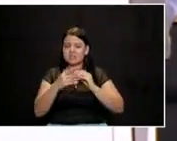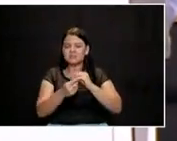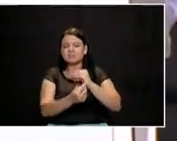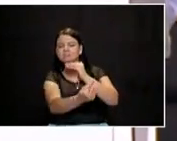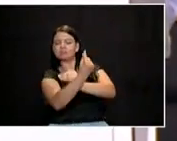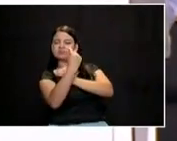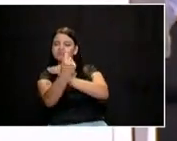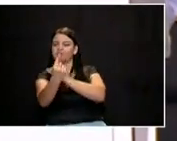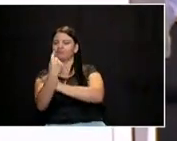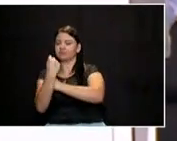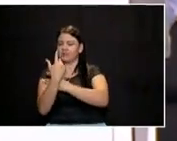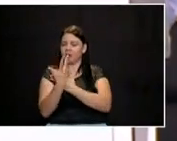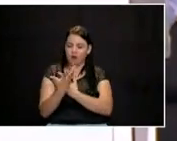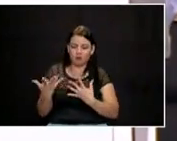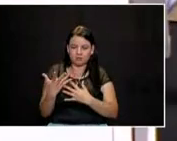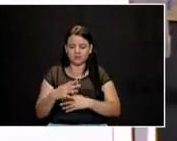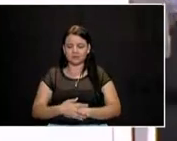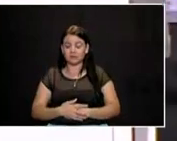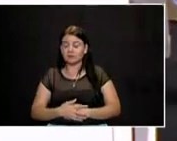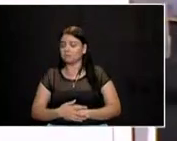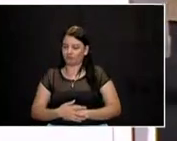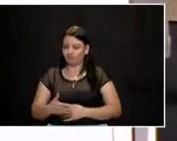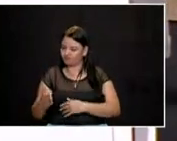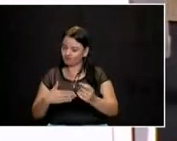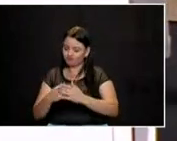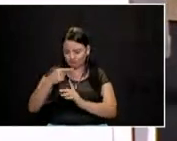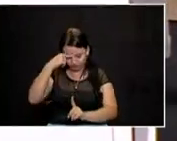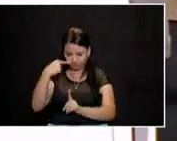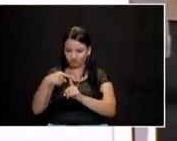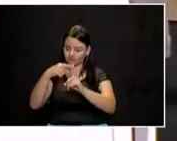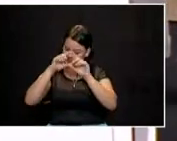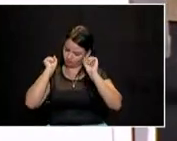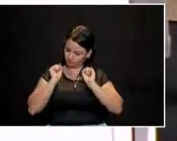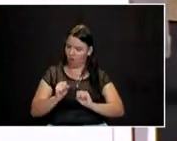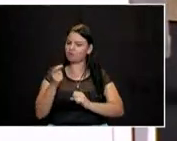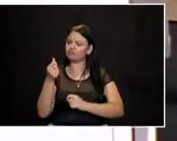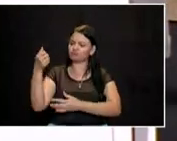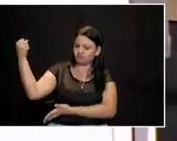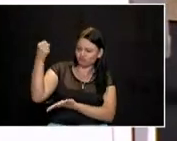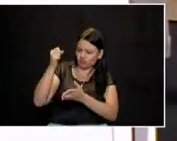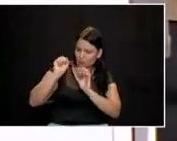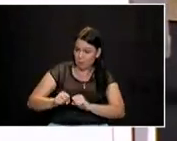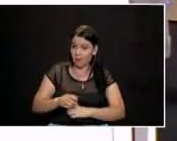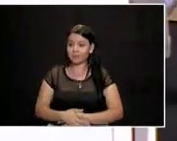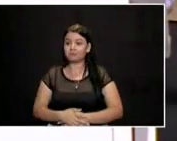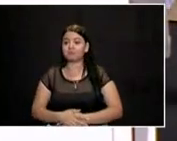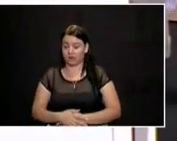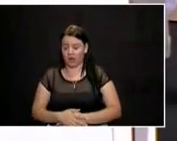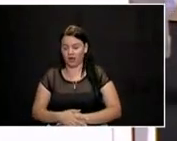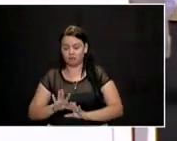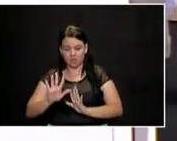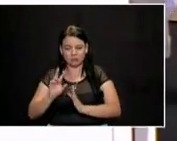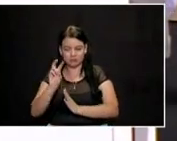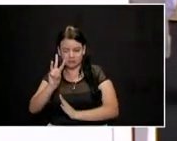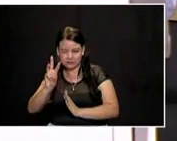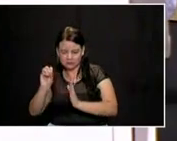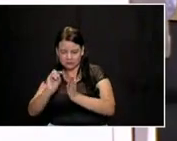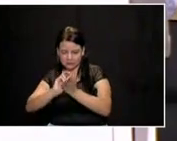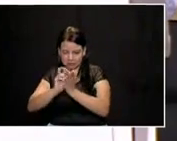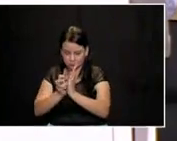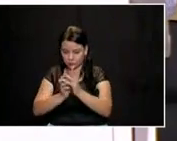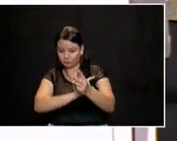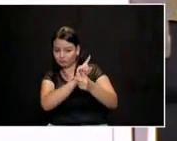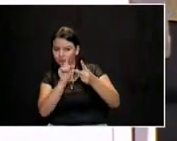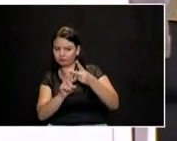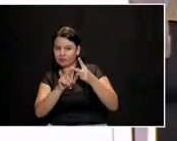ha sido contra el pesimismo. Nosotros podemos hacerlo, tenemos el talento para hacerlo. Con los últimos 30 segundos, la siguiente, yo voy a nombrar un gerente